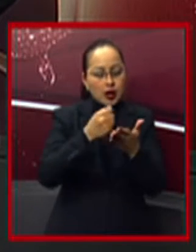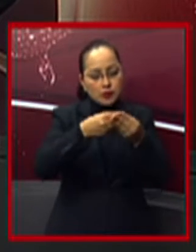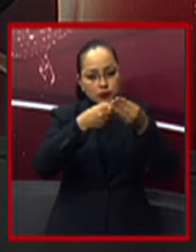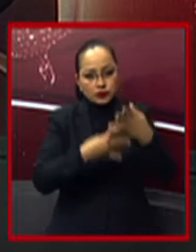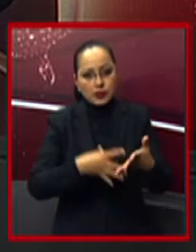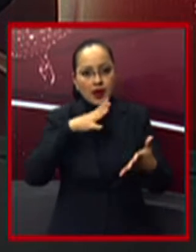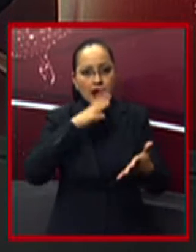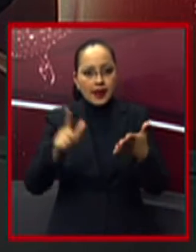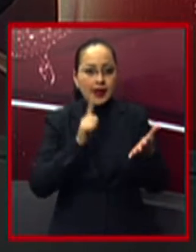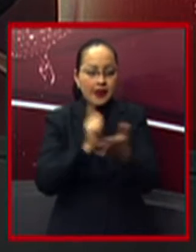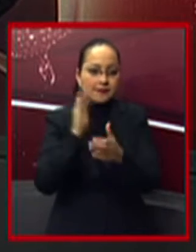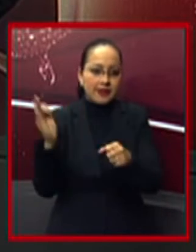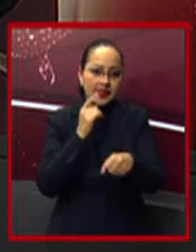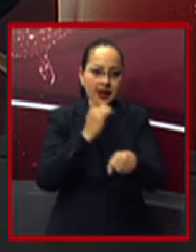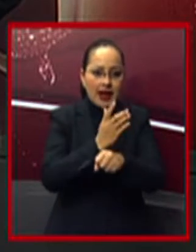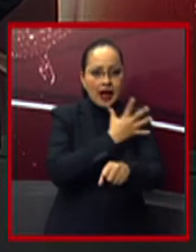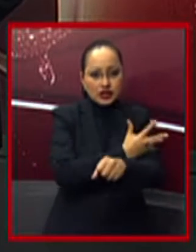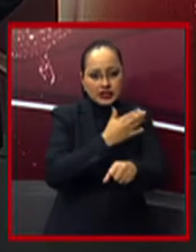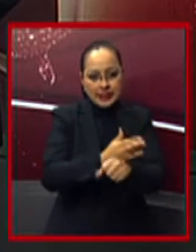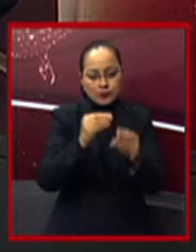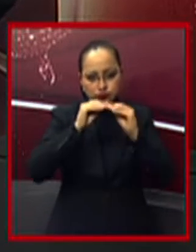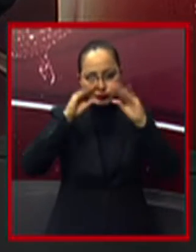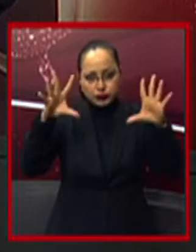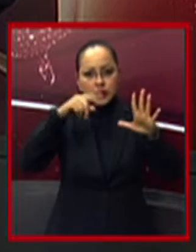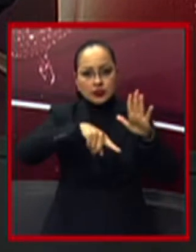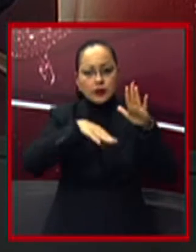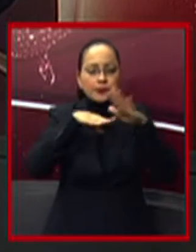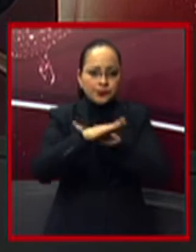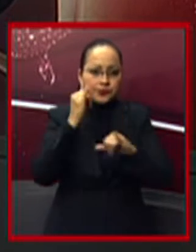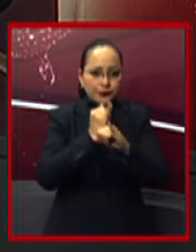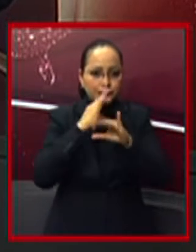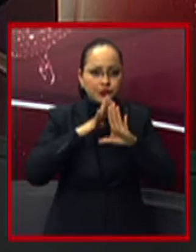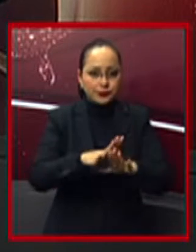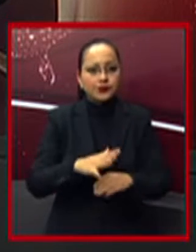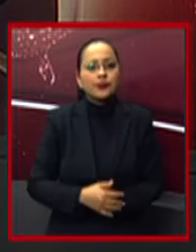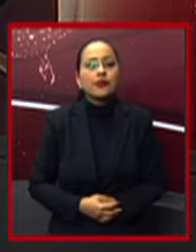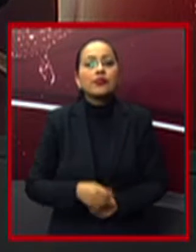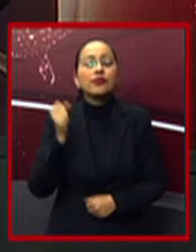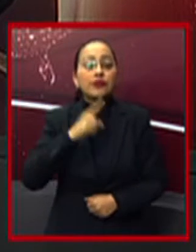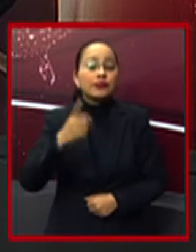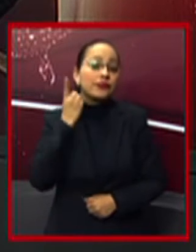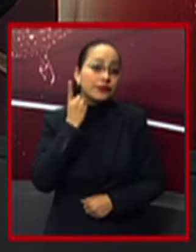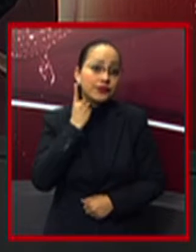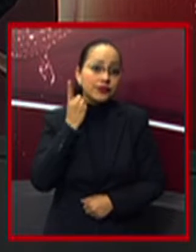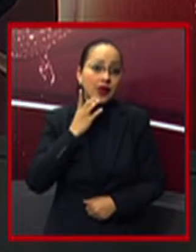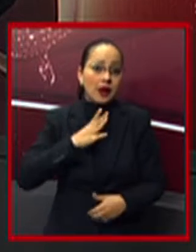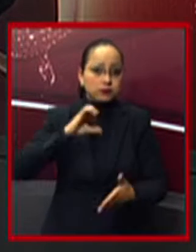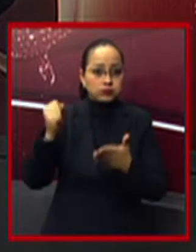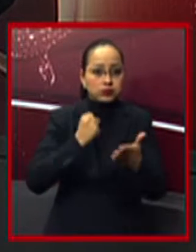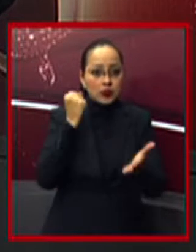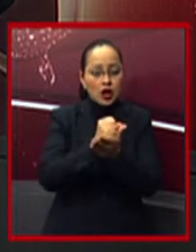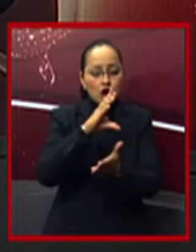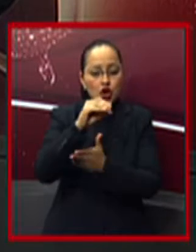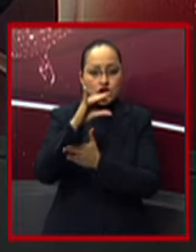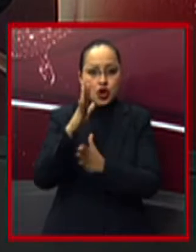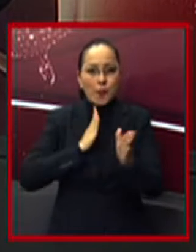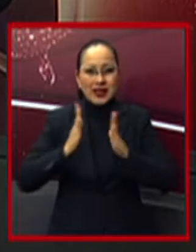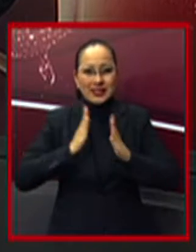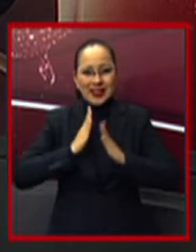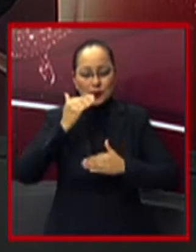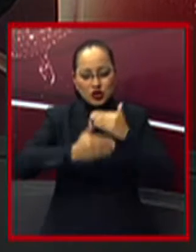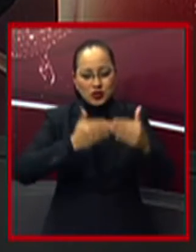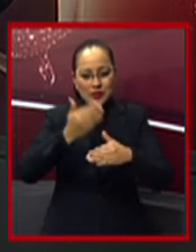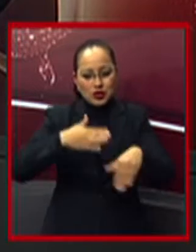la minuta que expide la Ley Federal de Transparencia y Acceso a la Información Pública. Además, diputados aprobaron el Código Militar de